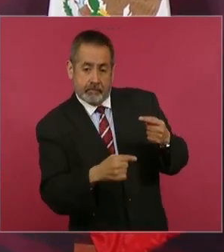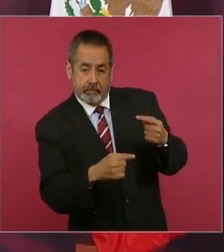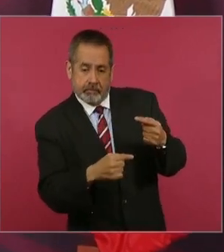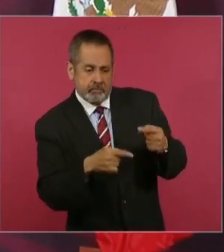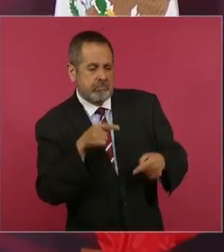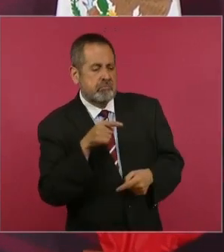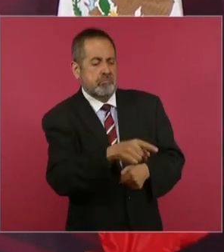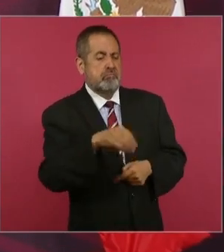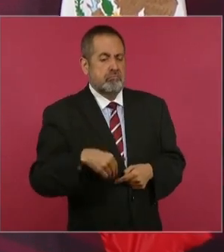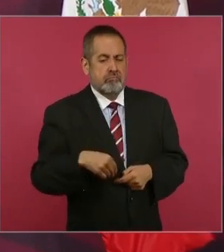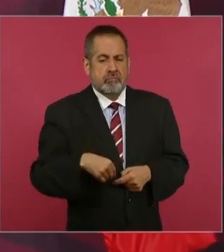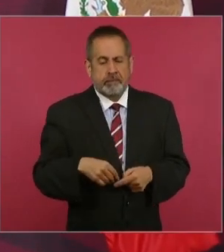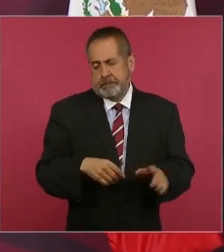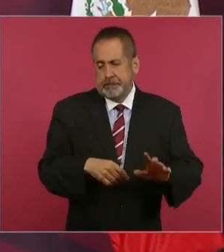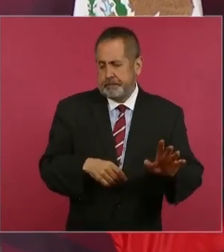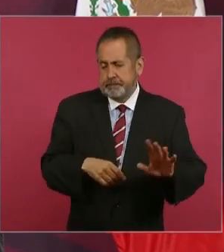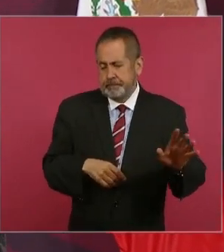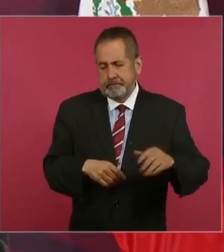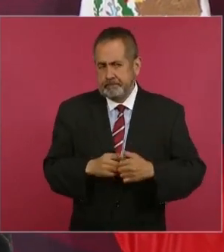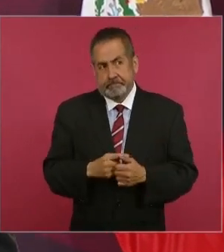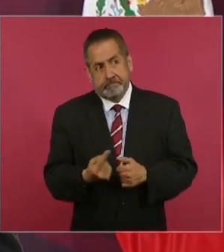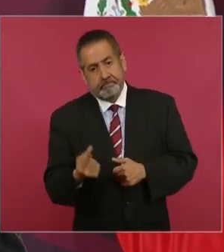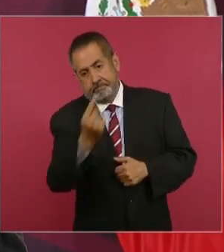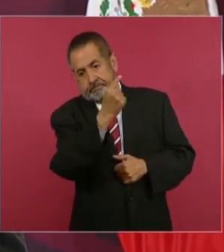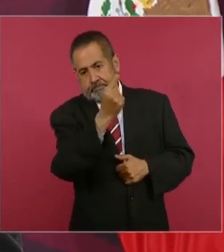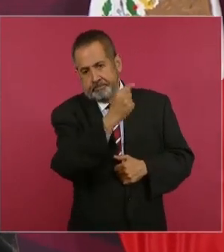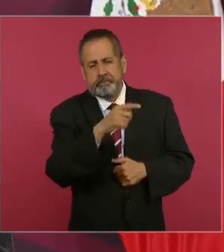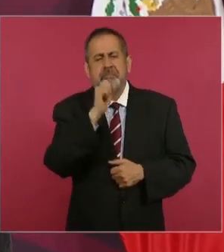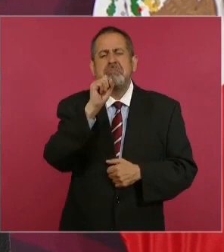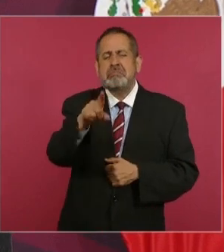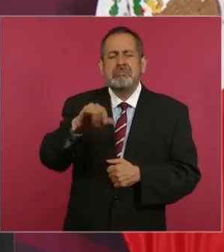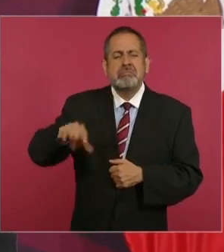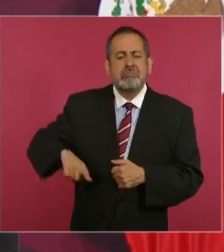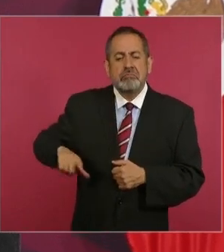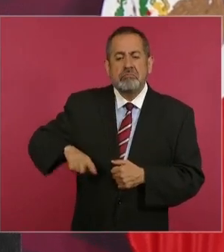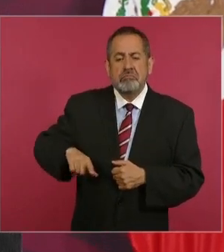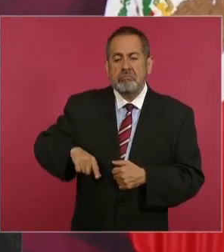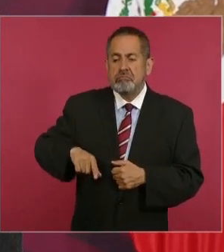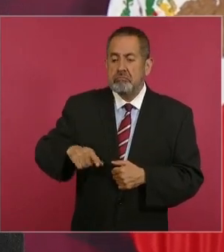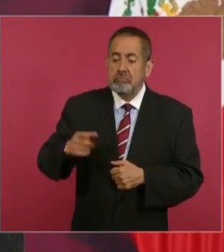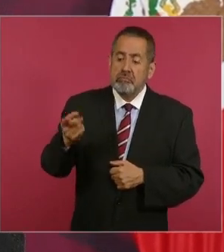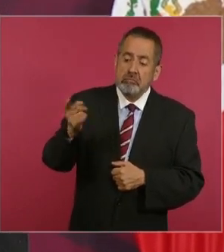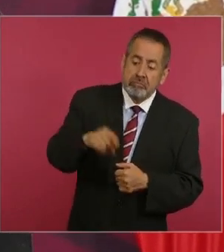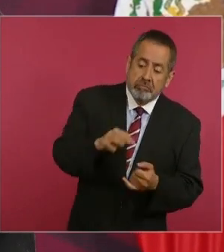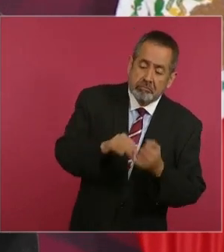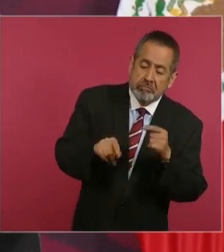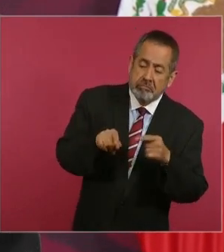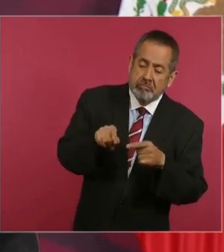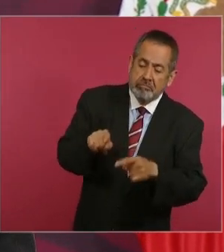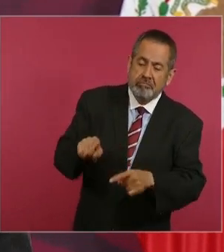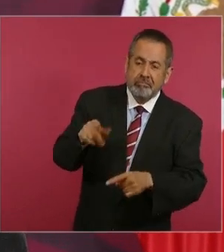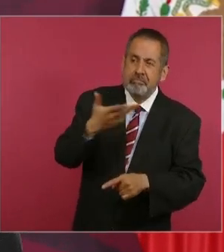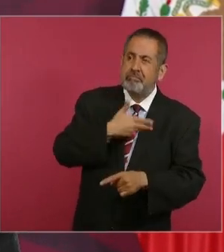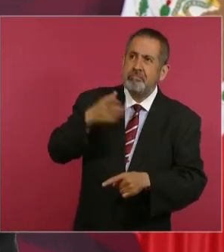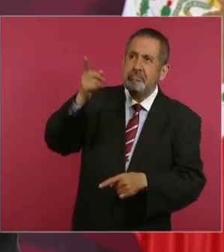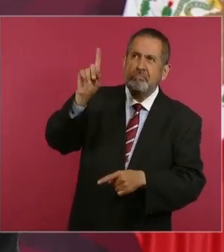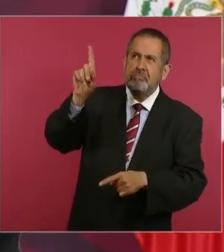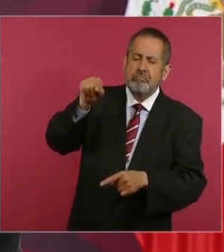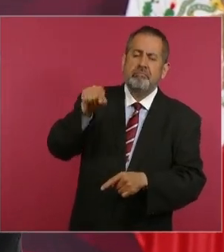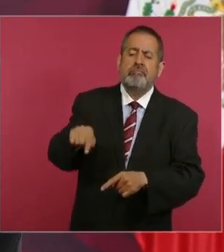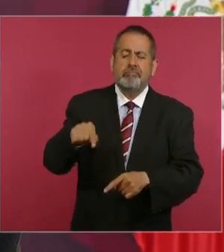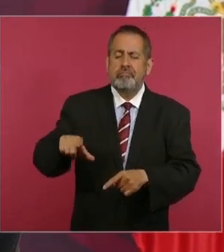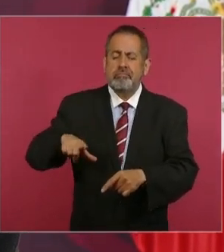abajo hasta en el caso del gobierno no es el presidente no es